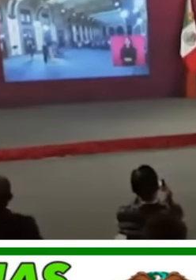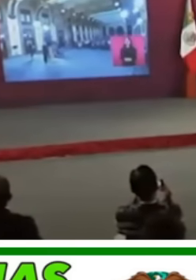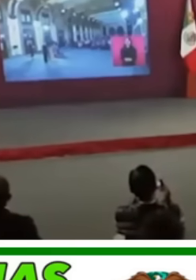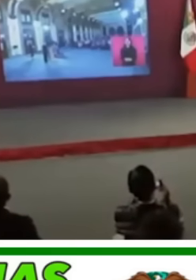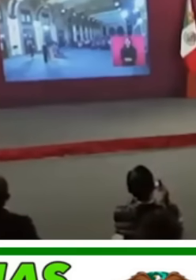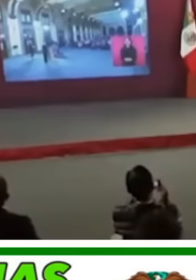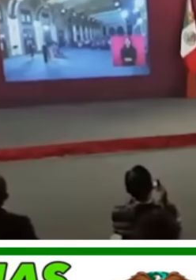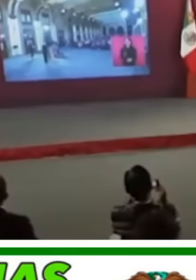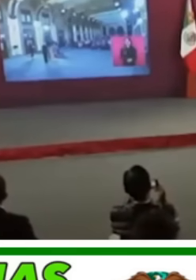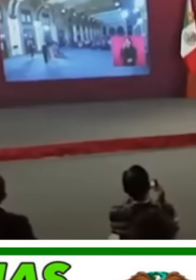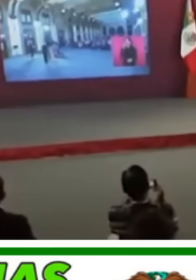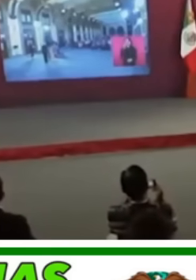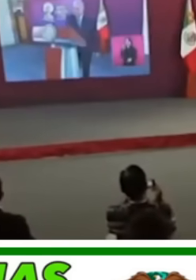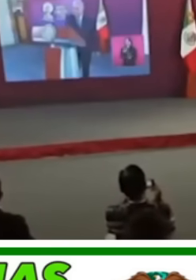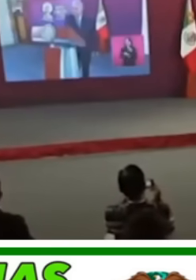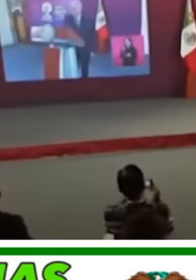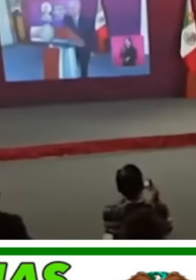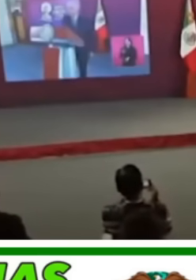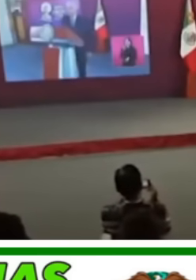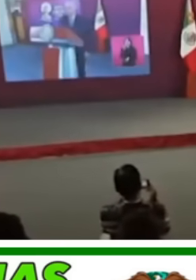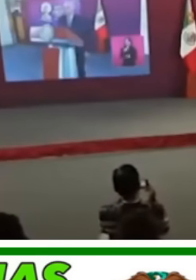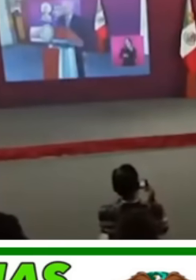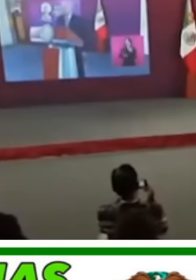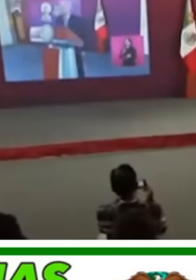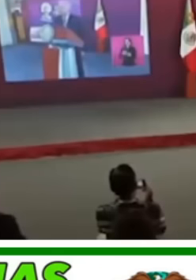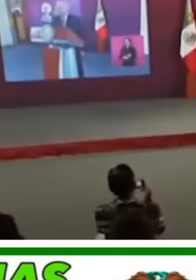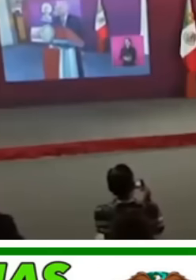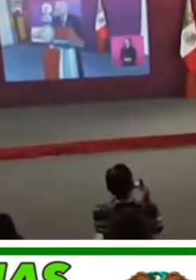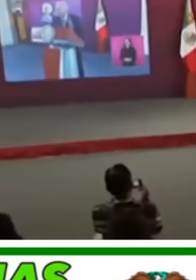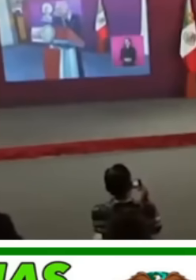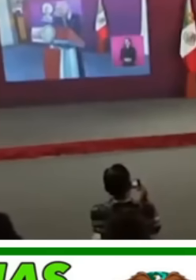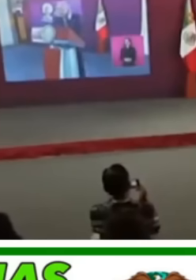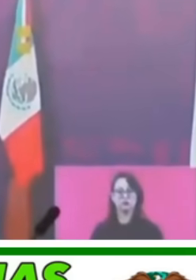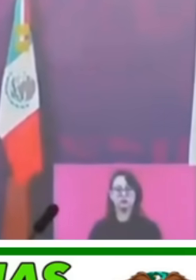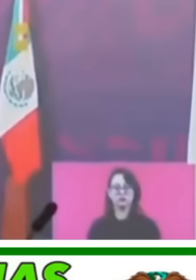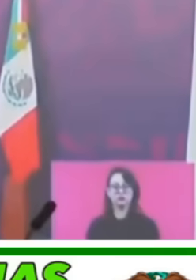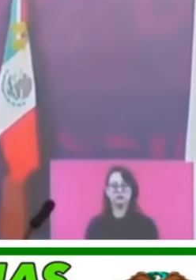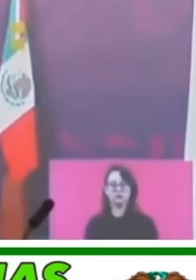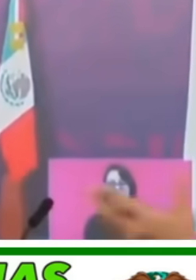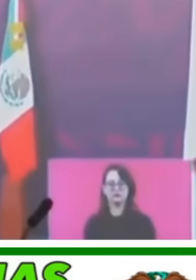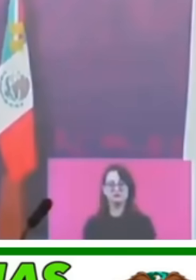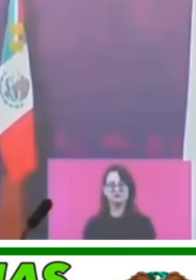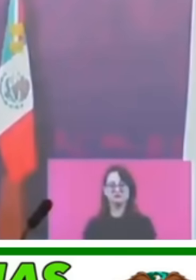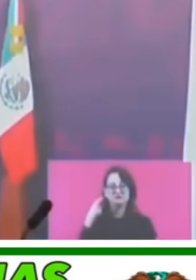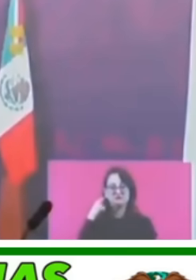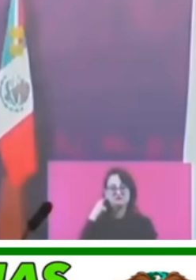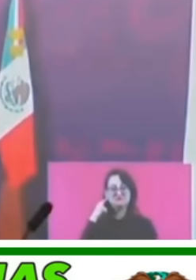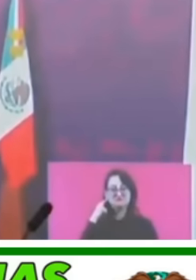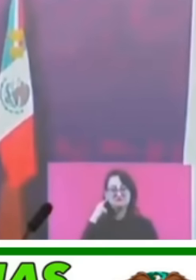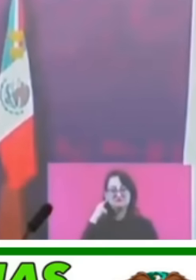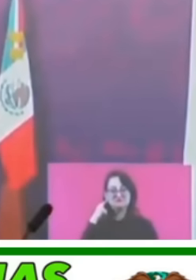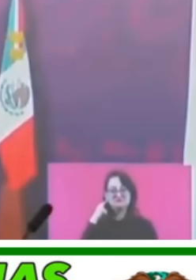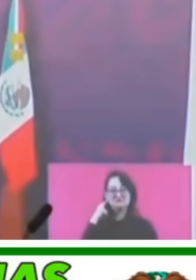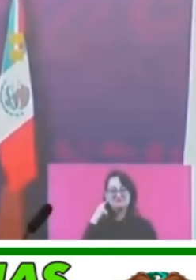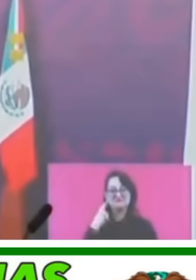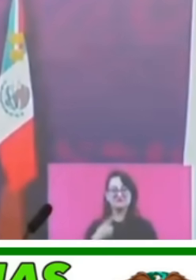mañanera para aclarar que no escuchó los cuestionamientos sobre la desaparición de los jóvenes de lagos Moreno el